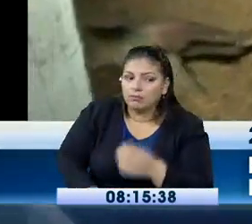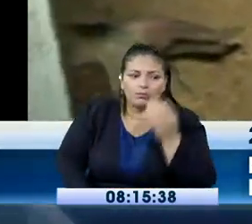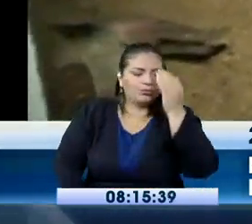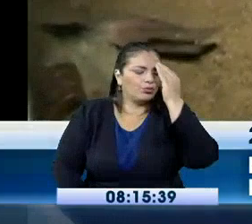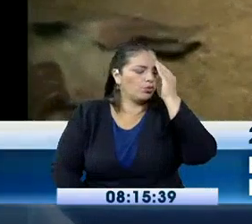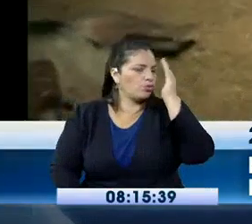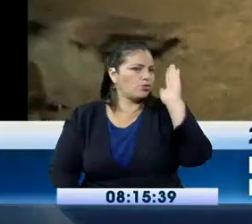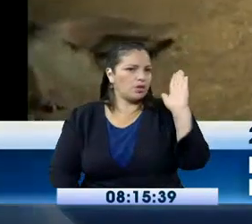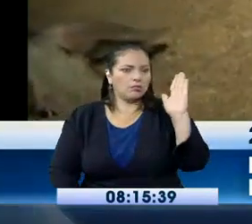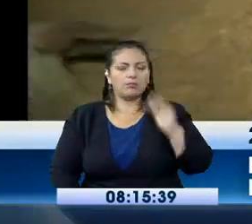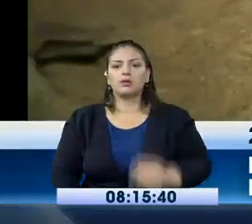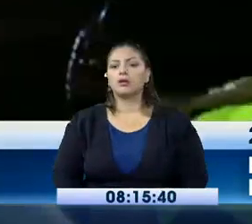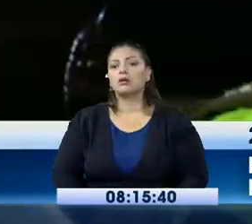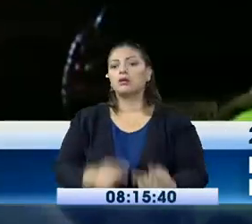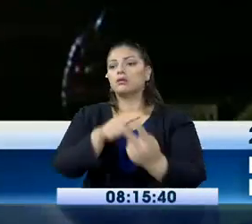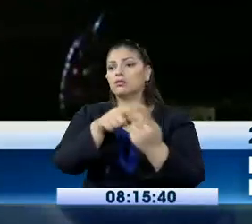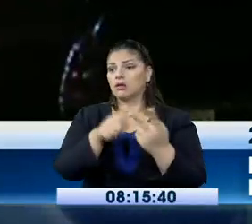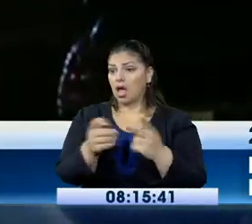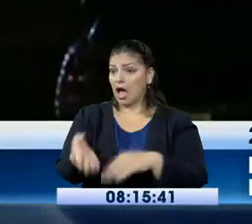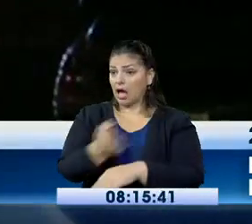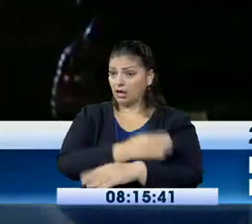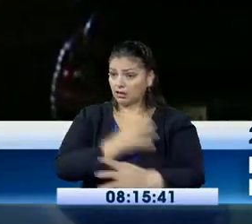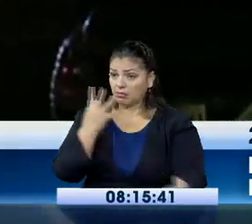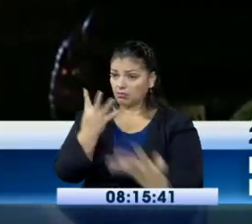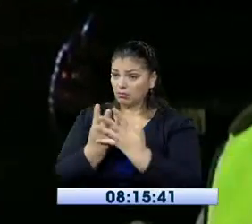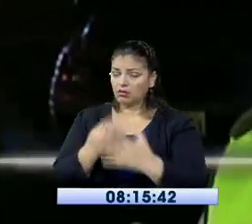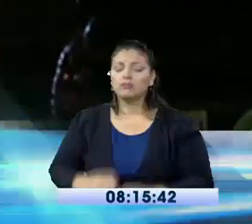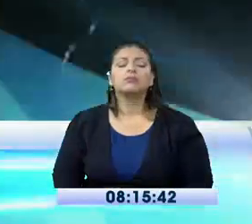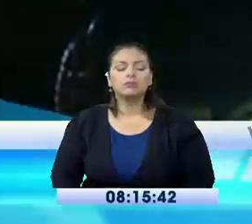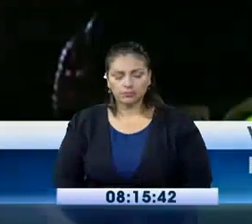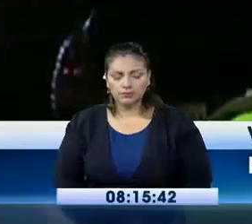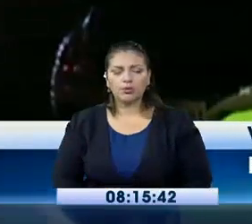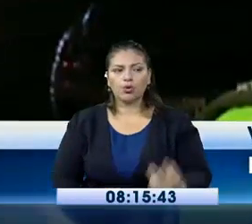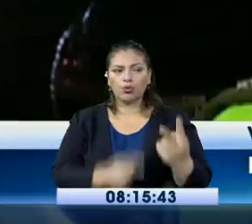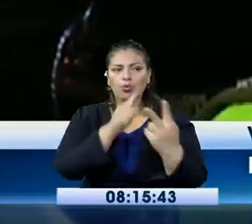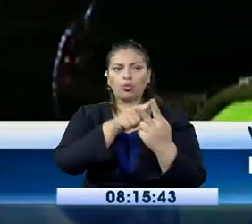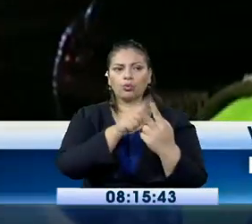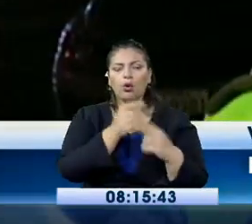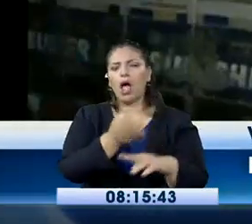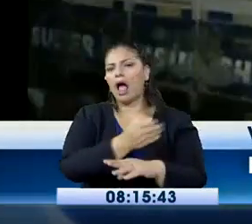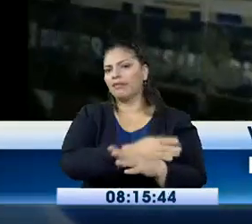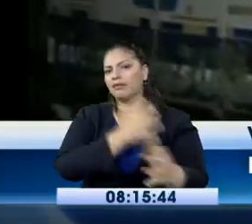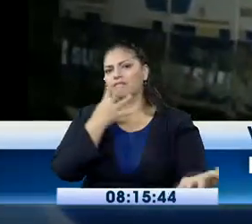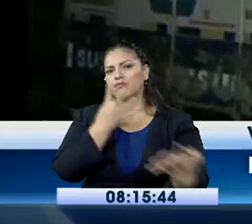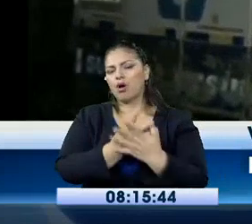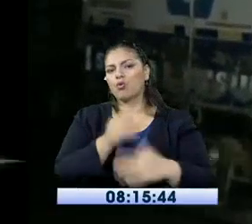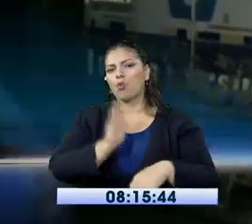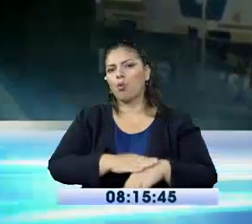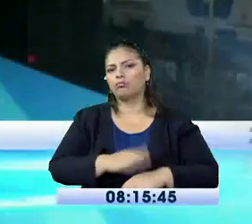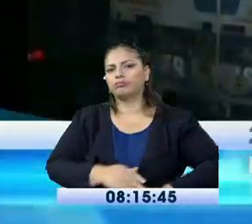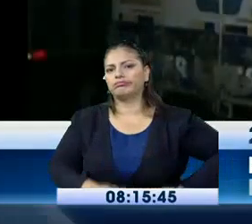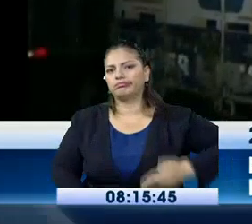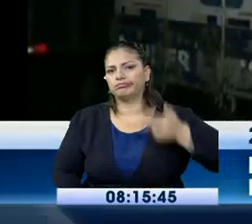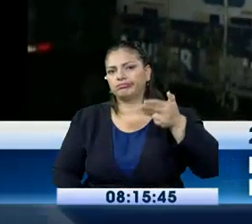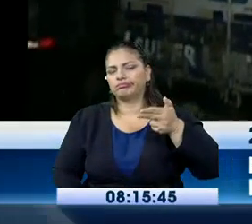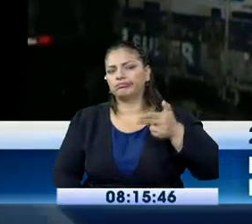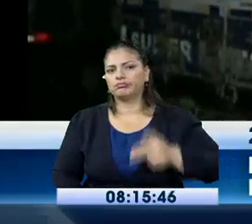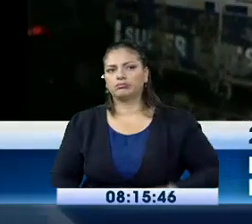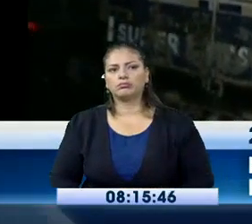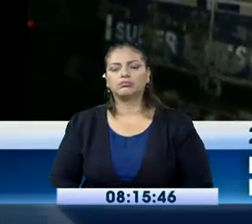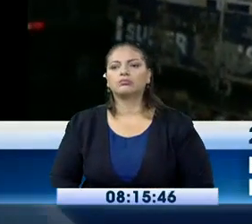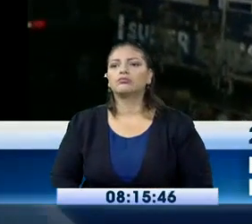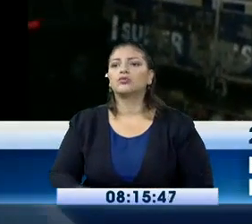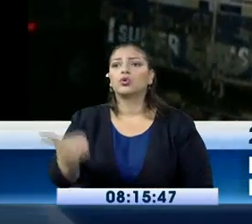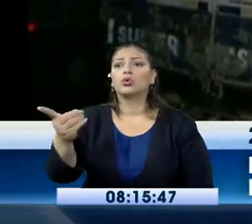¿Tienen antecedentes? Uno sí, así que tiene como 2. Por tenencia de arma. El dueño de la hacienda permanece